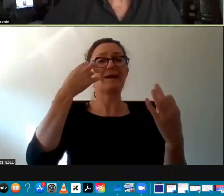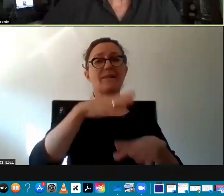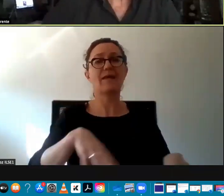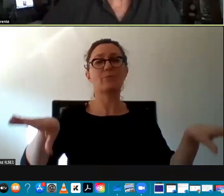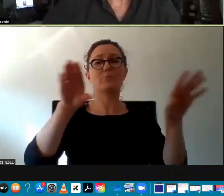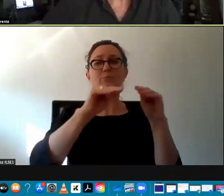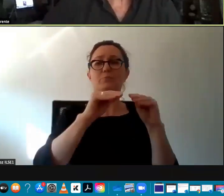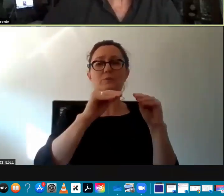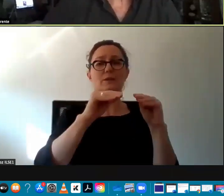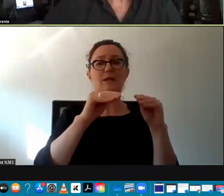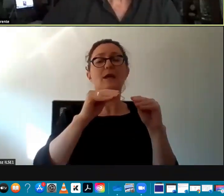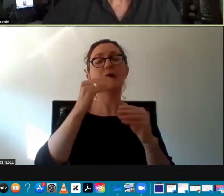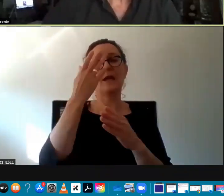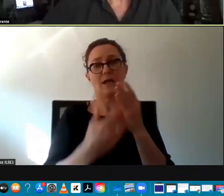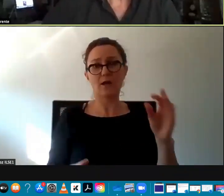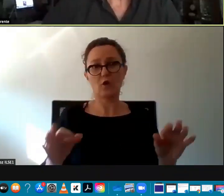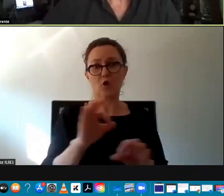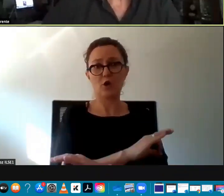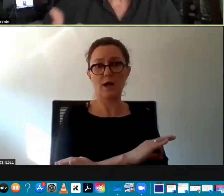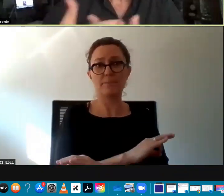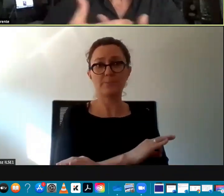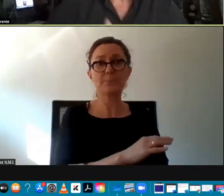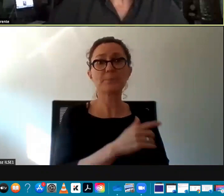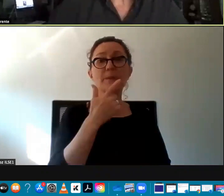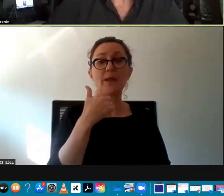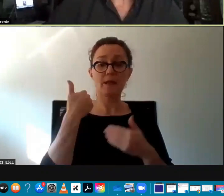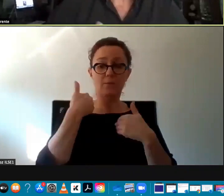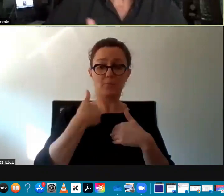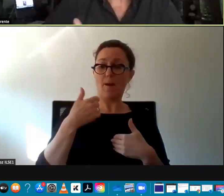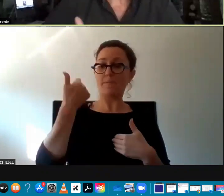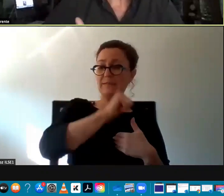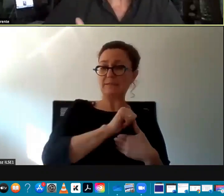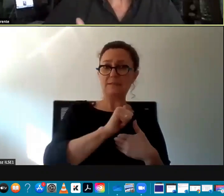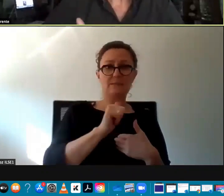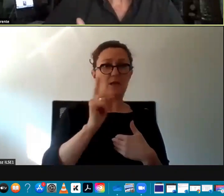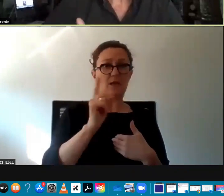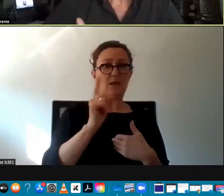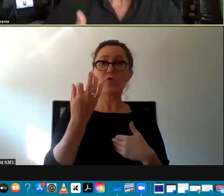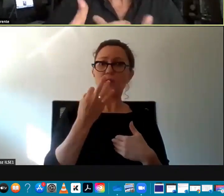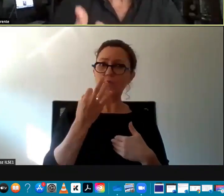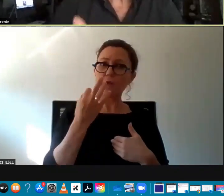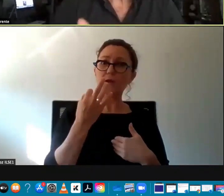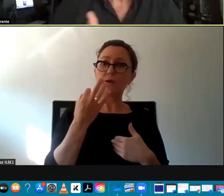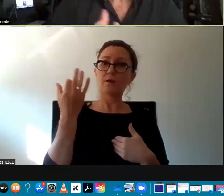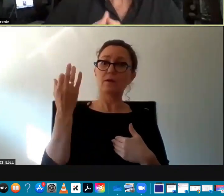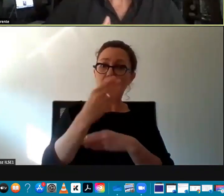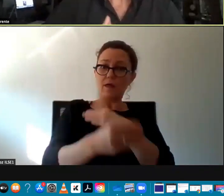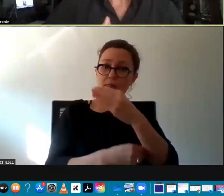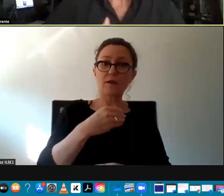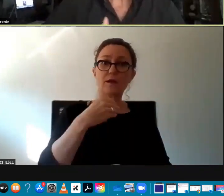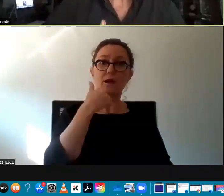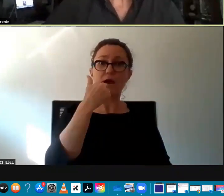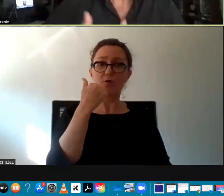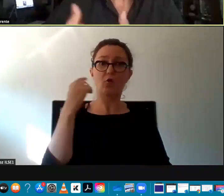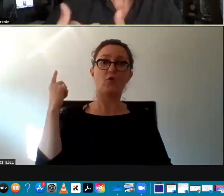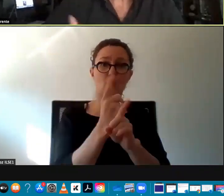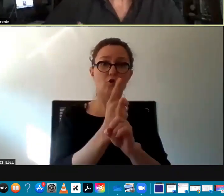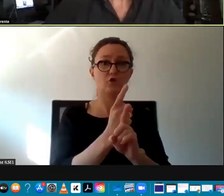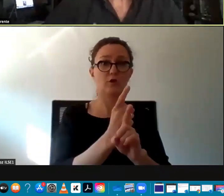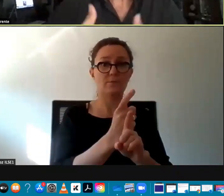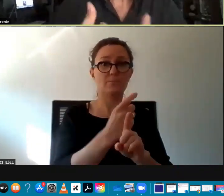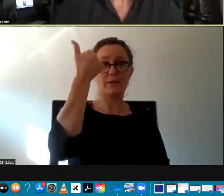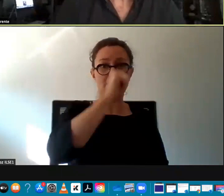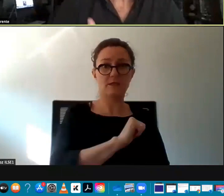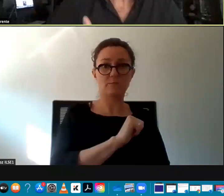que no basta con decir que no se es machista, sino que hay que actuar contra el machismo. Ya lo decía Angela